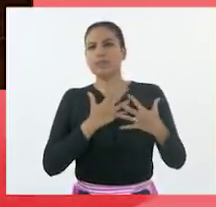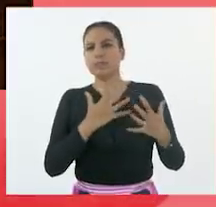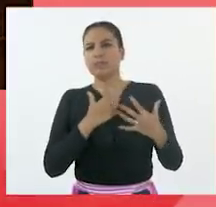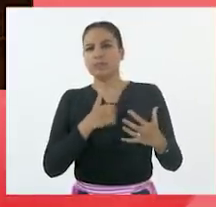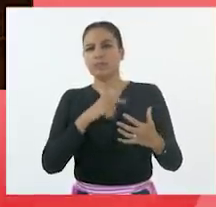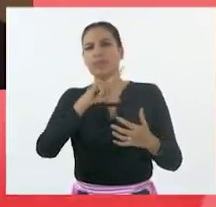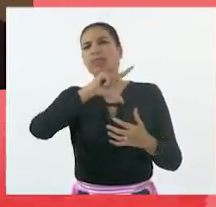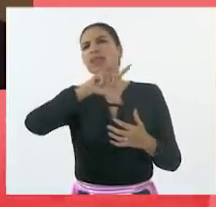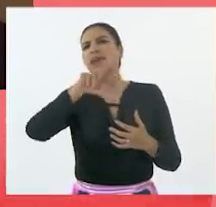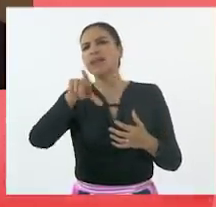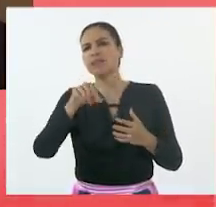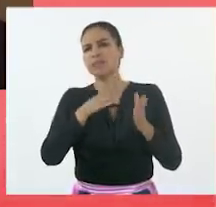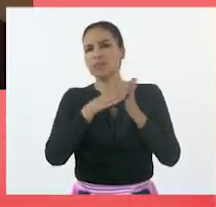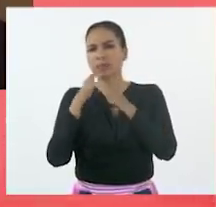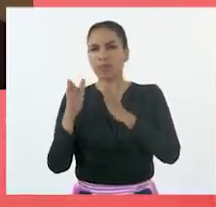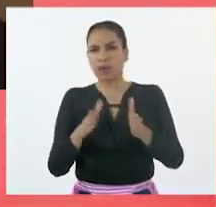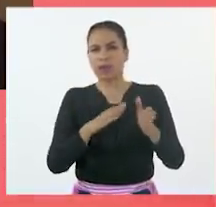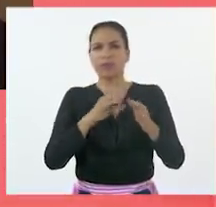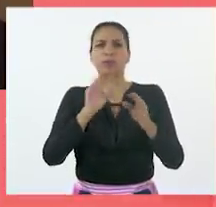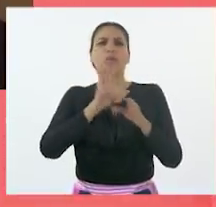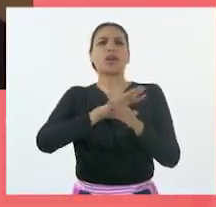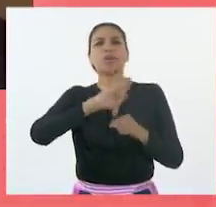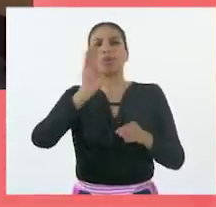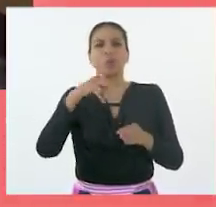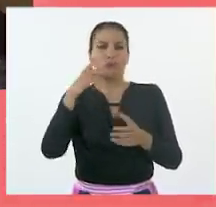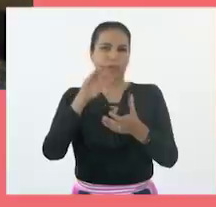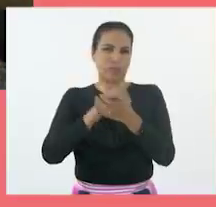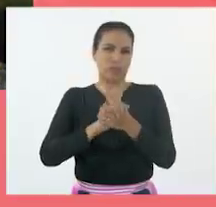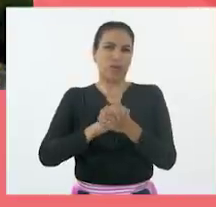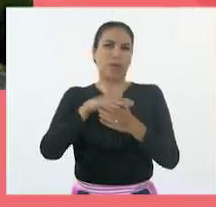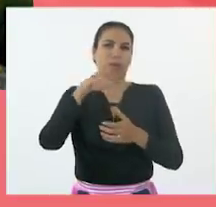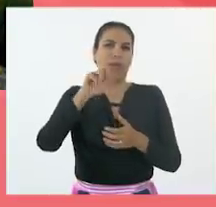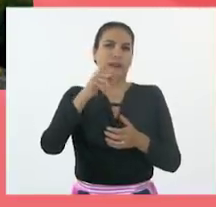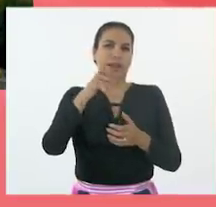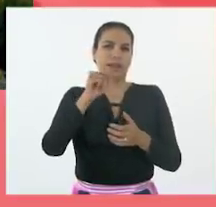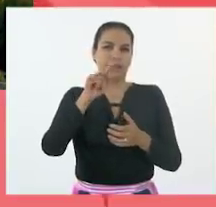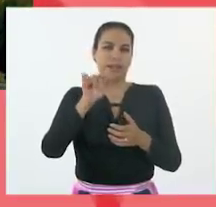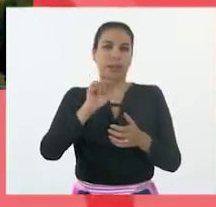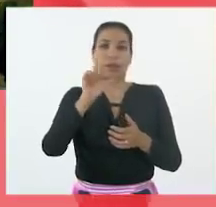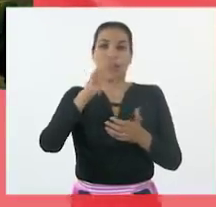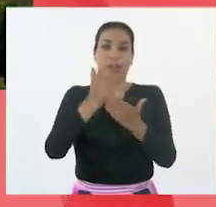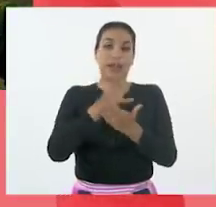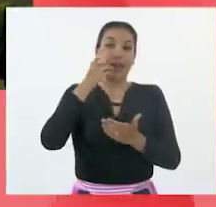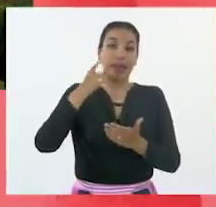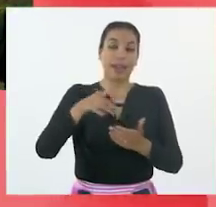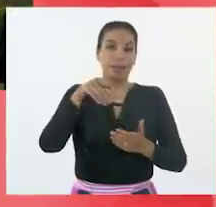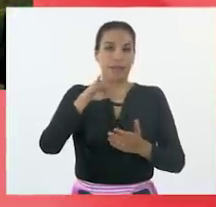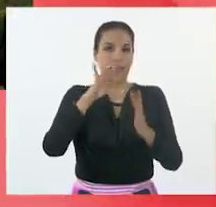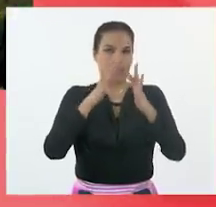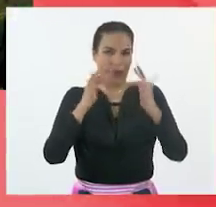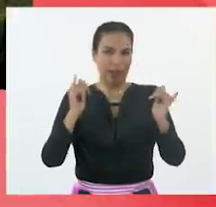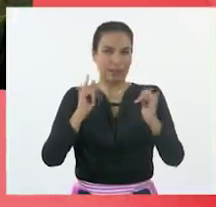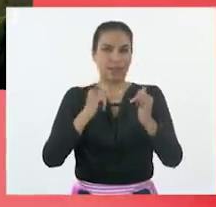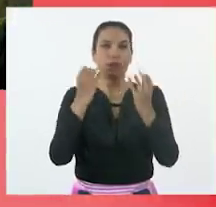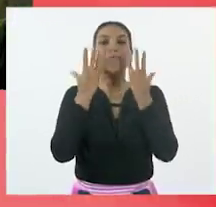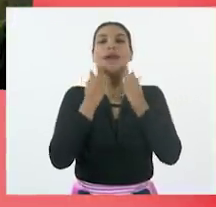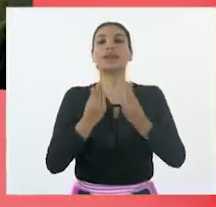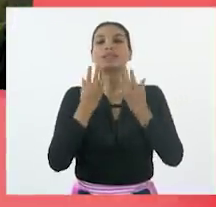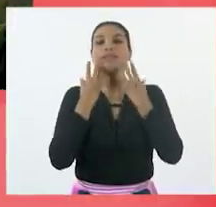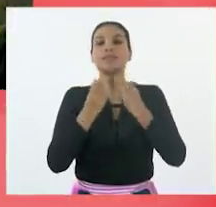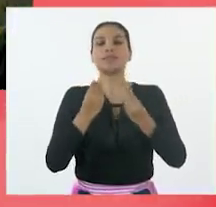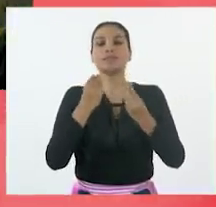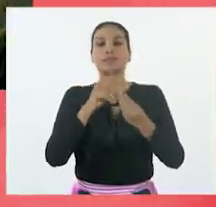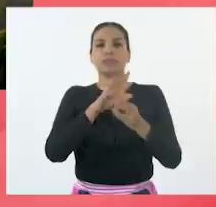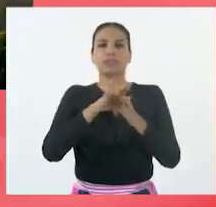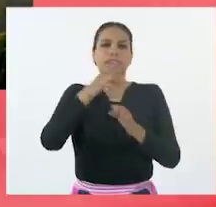reflejaron más tarde, sobre todo al perder a Margarita. Pero en el momento que le gana a Francia y fusila a Maximiliano, le dio